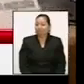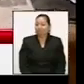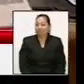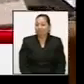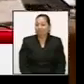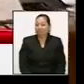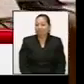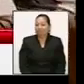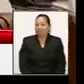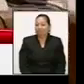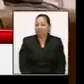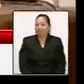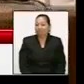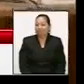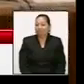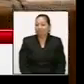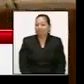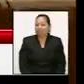me podría...